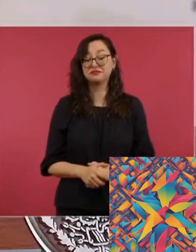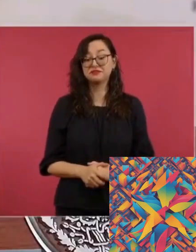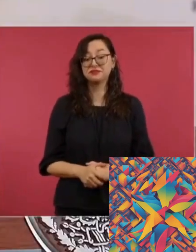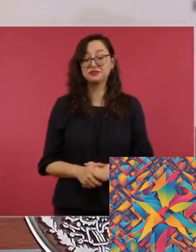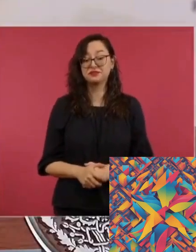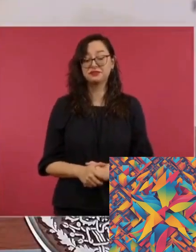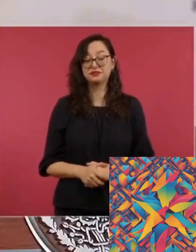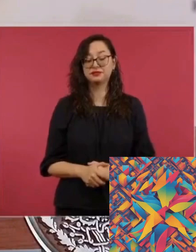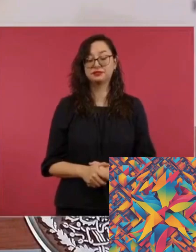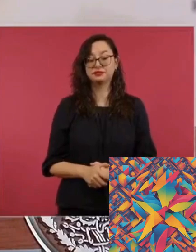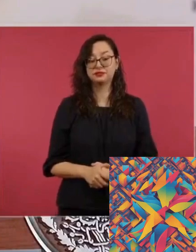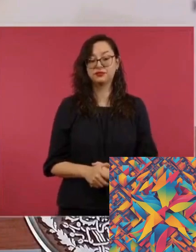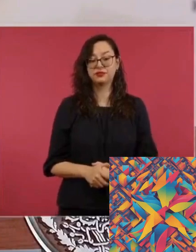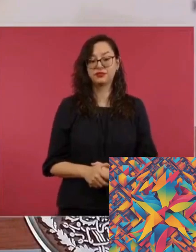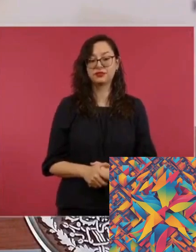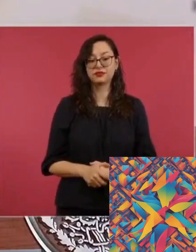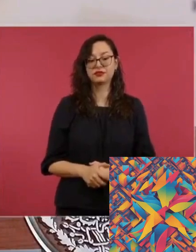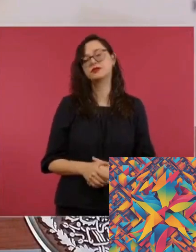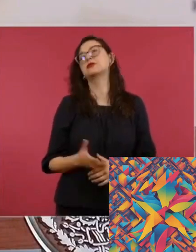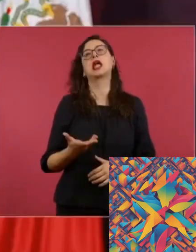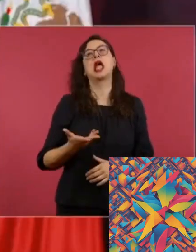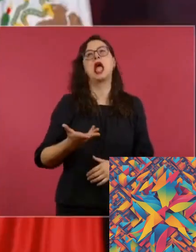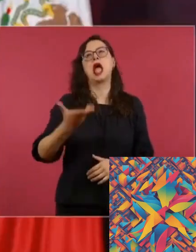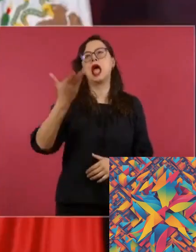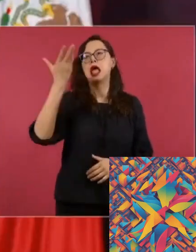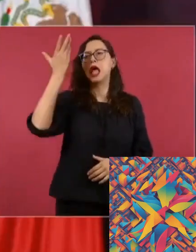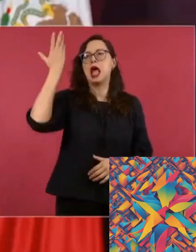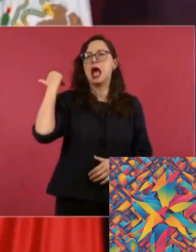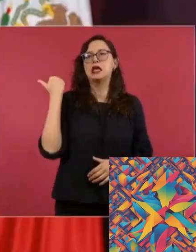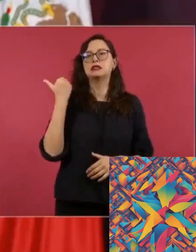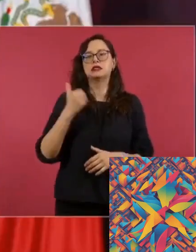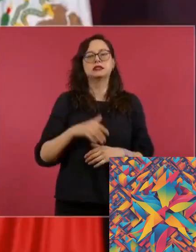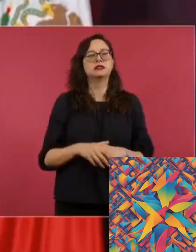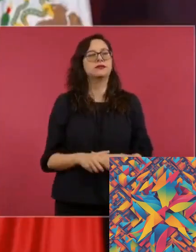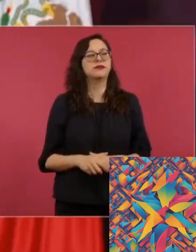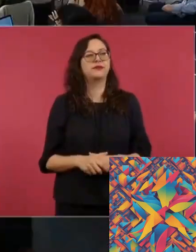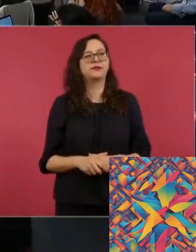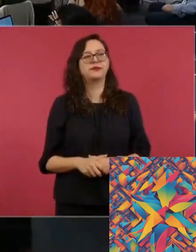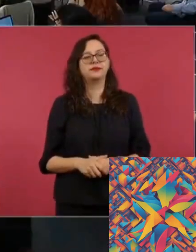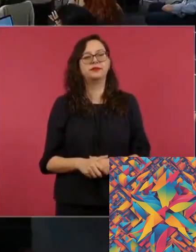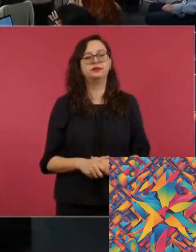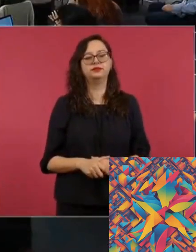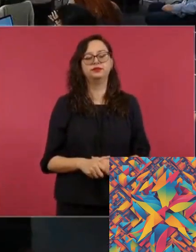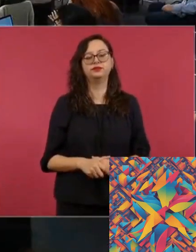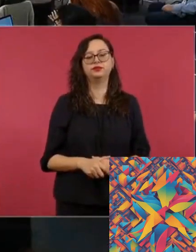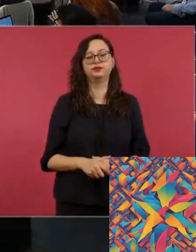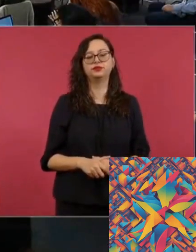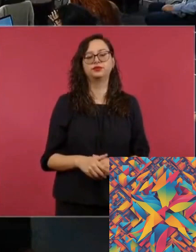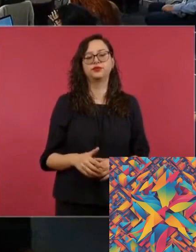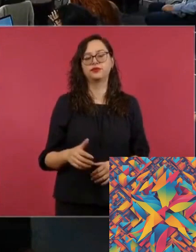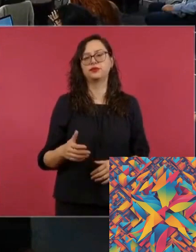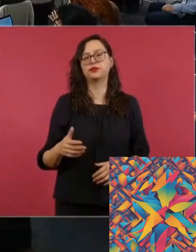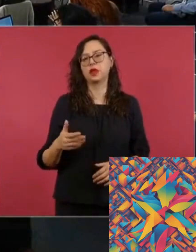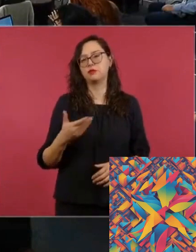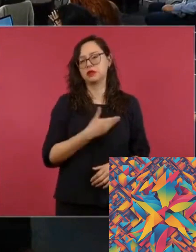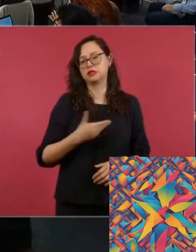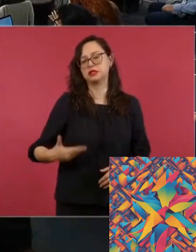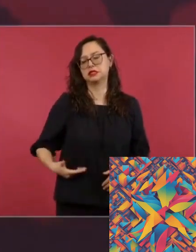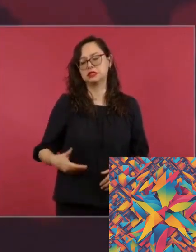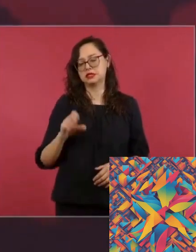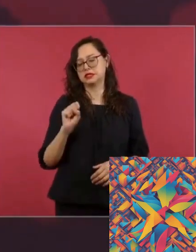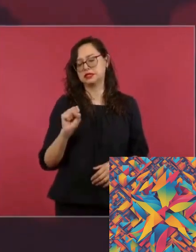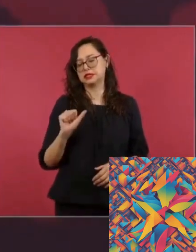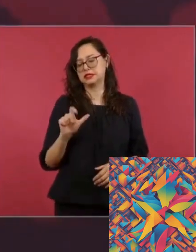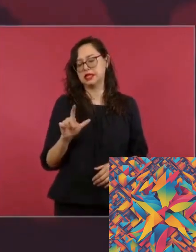Latina, una distinción que habla del arduo trabajo y la dedicación de sus habitantes y líderes. Este reconocimiento no solo refleja